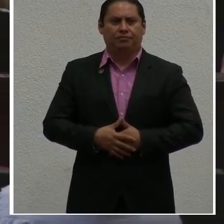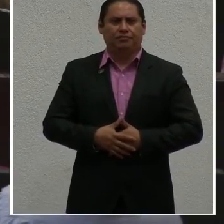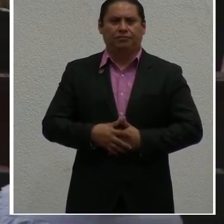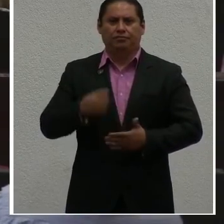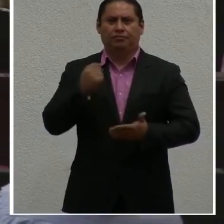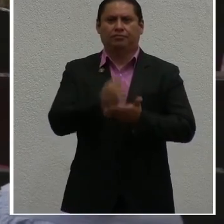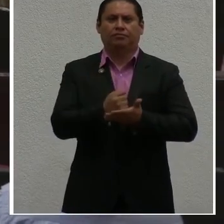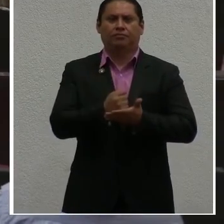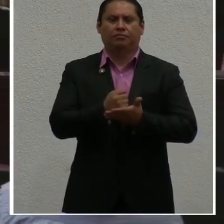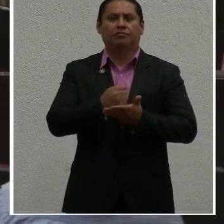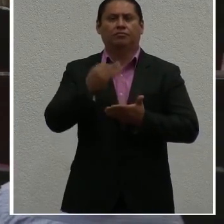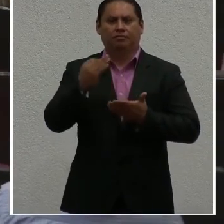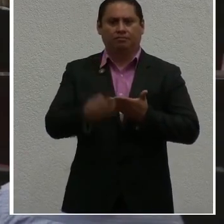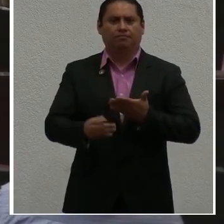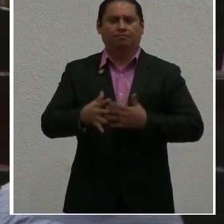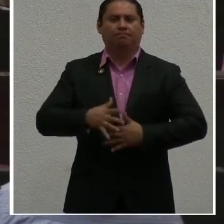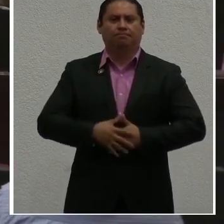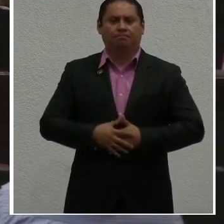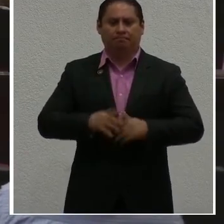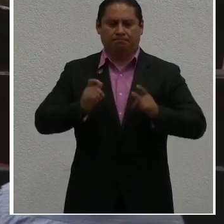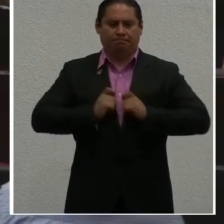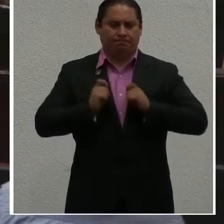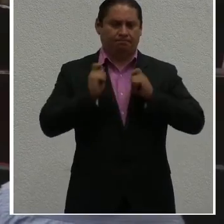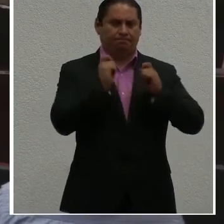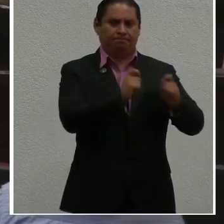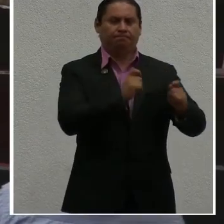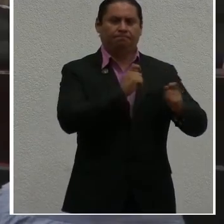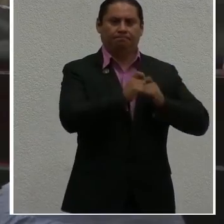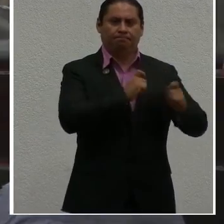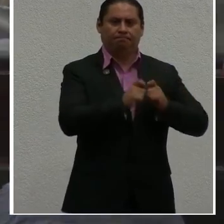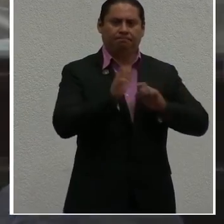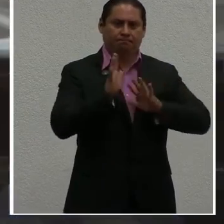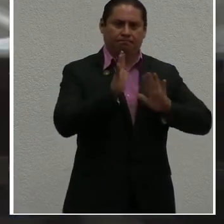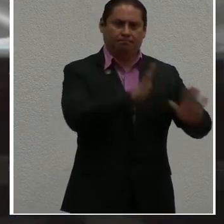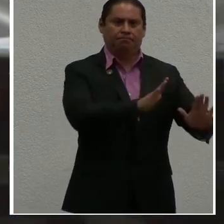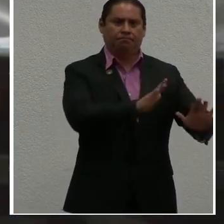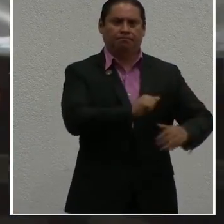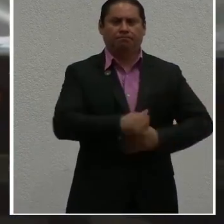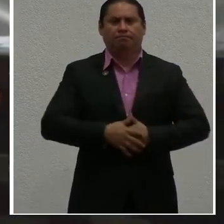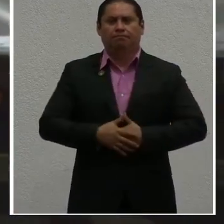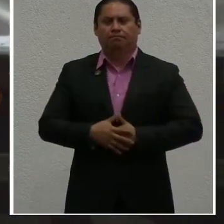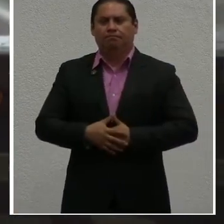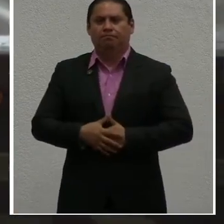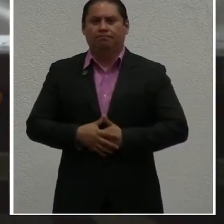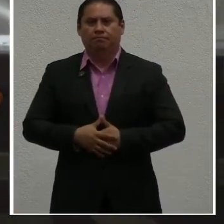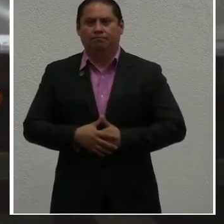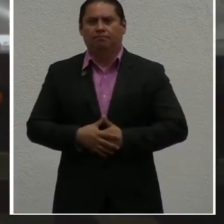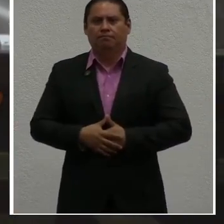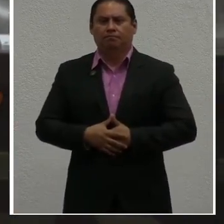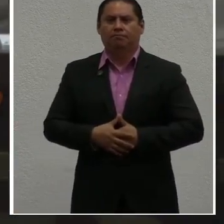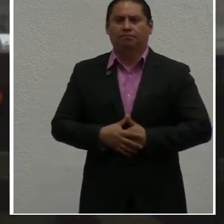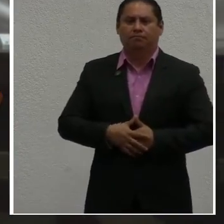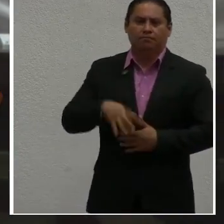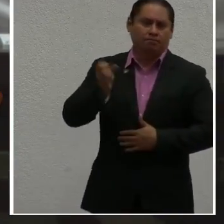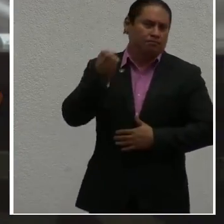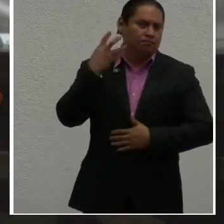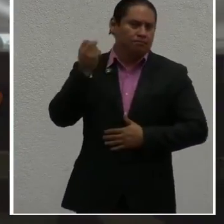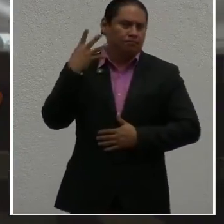Aprobado por mayoría. Córranse los trámites legislativos correspondientes. Honorable